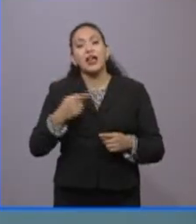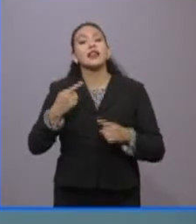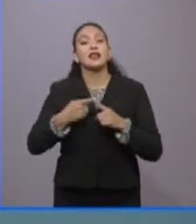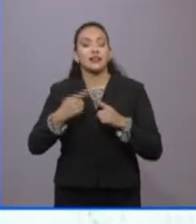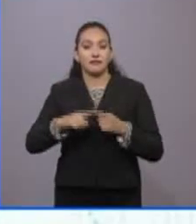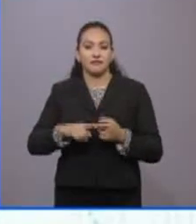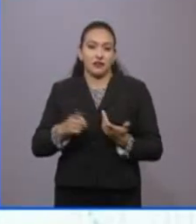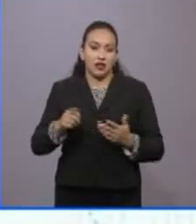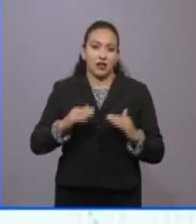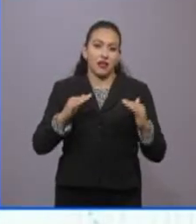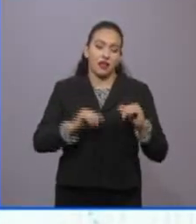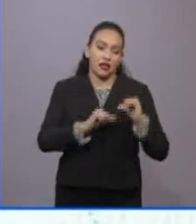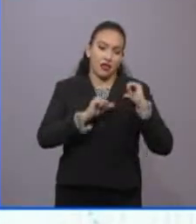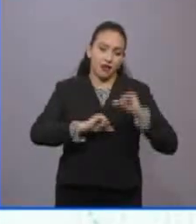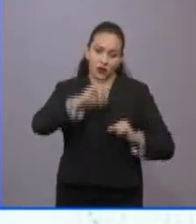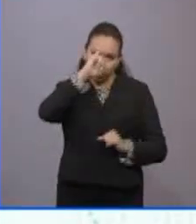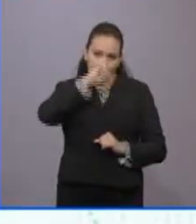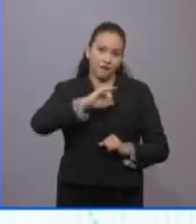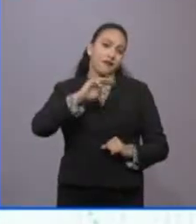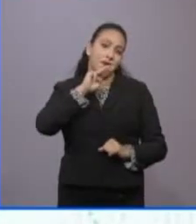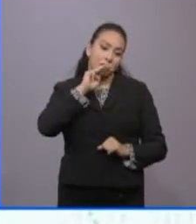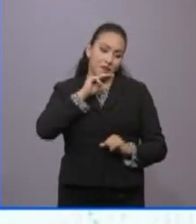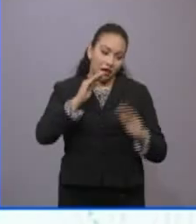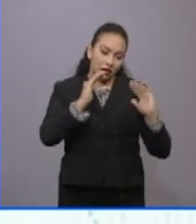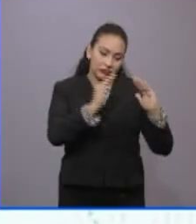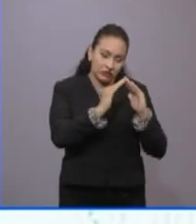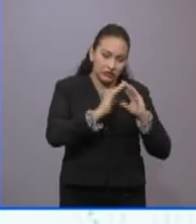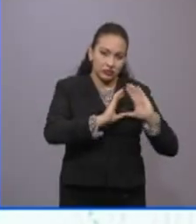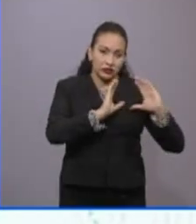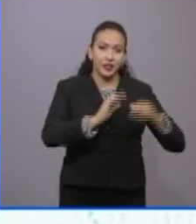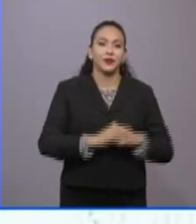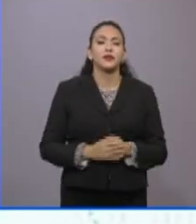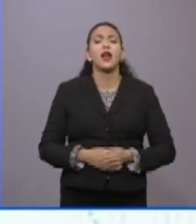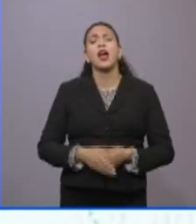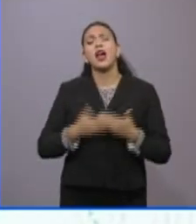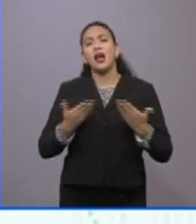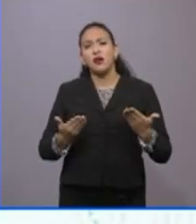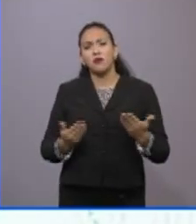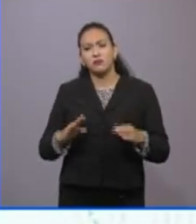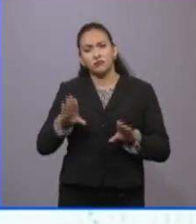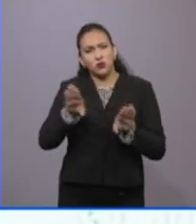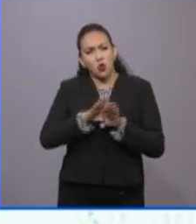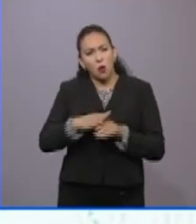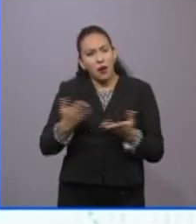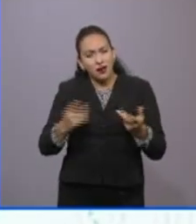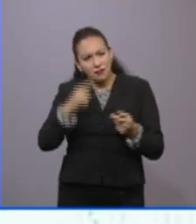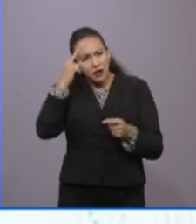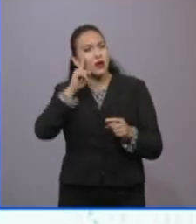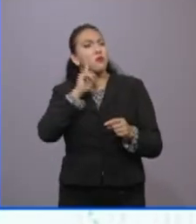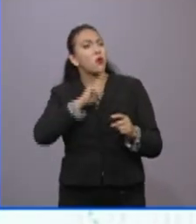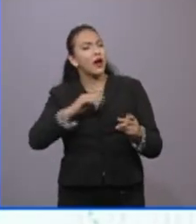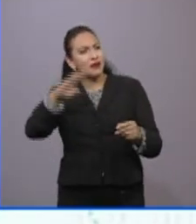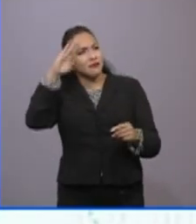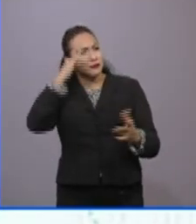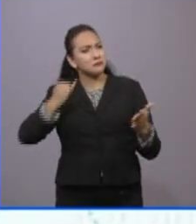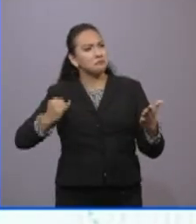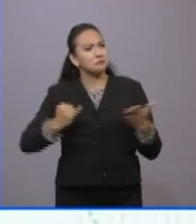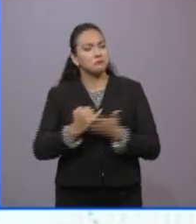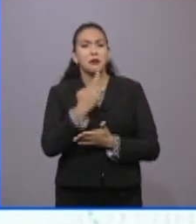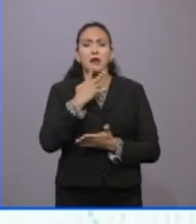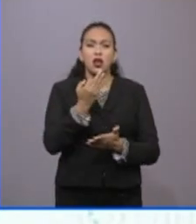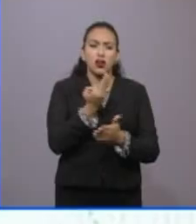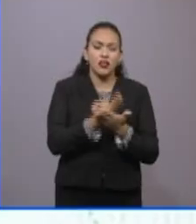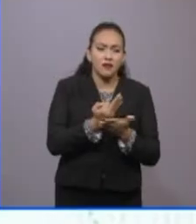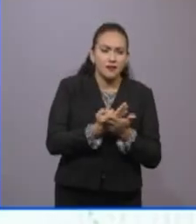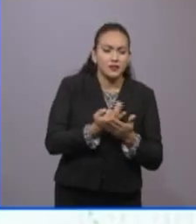familia. Se trata de un curso con perspectiva de género diseñado para que las participantes tomen decisiones financieras